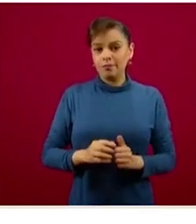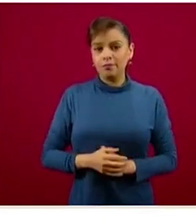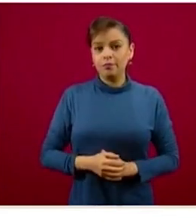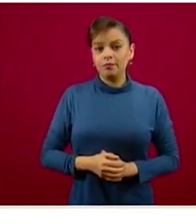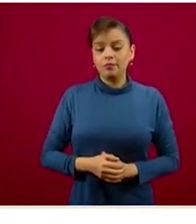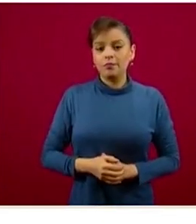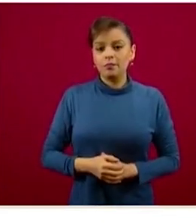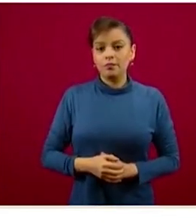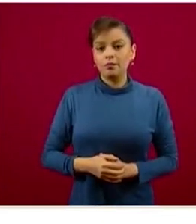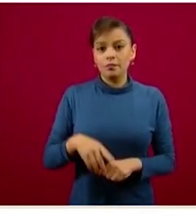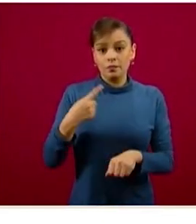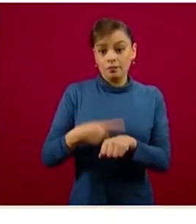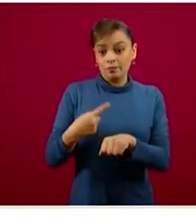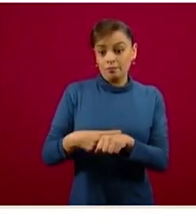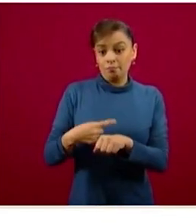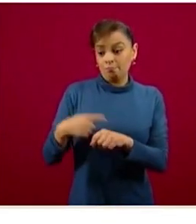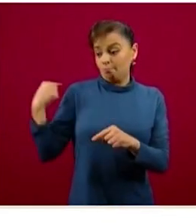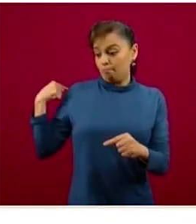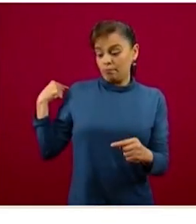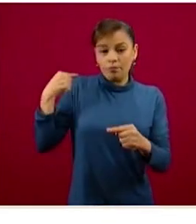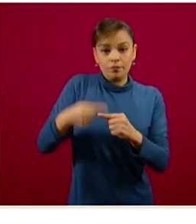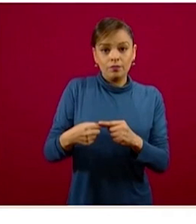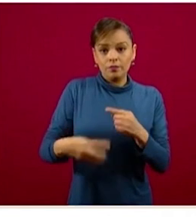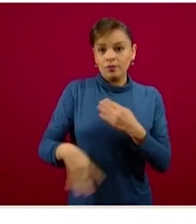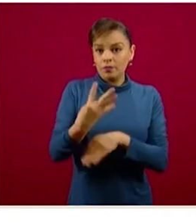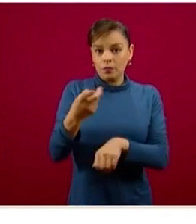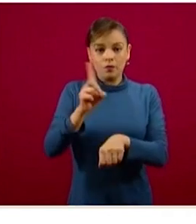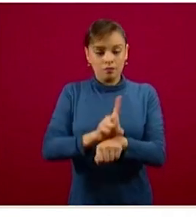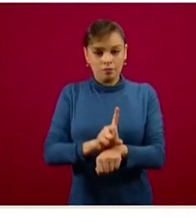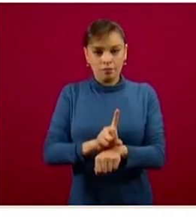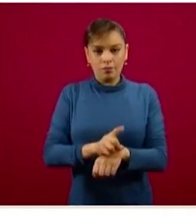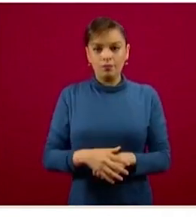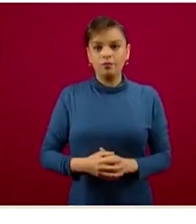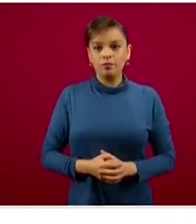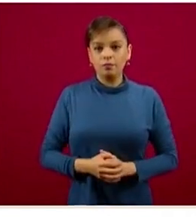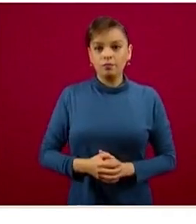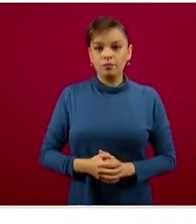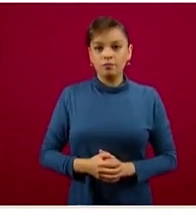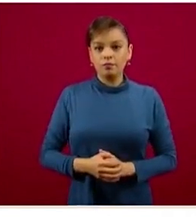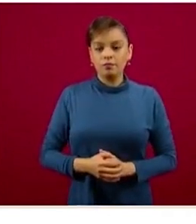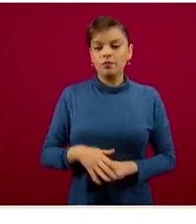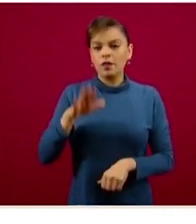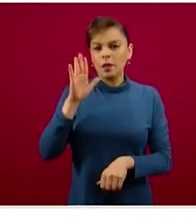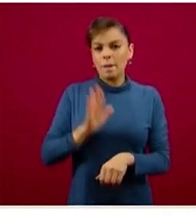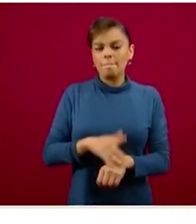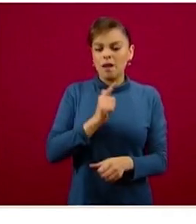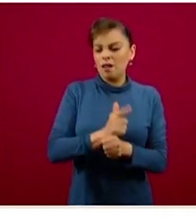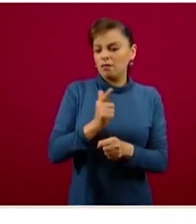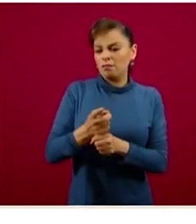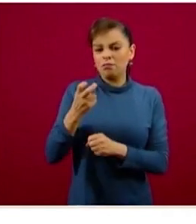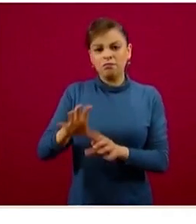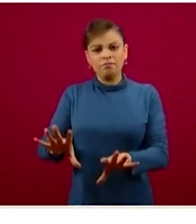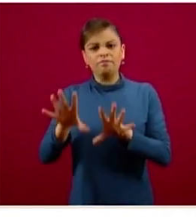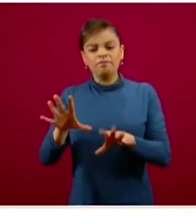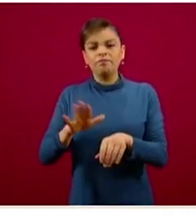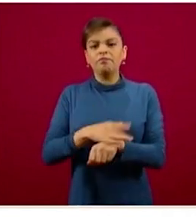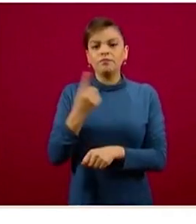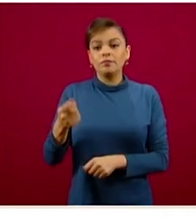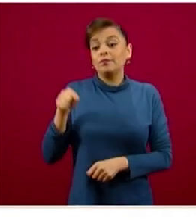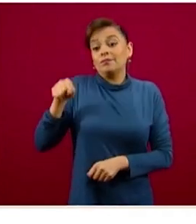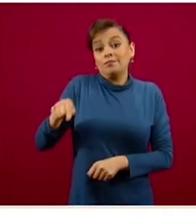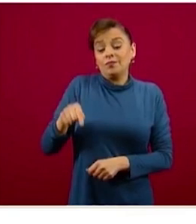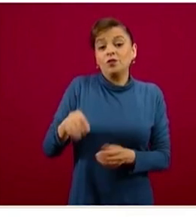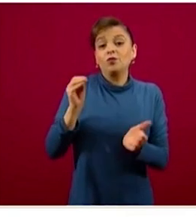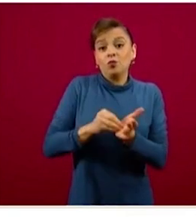que han enfermado en los últimos 14 días porque distinguimos a estas personas de los últimos 14 días porque esta es la actividad de la epidemia